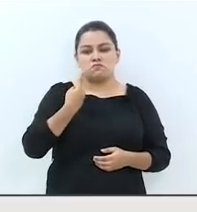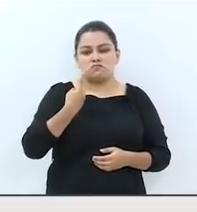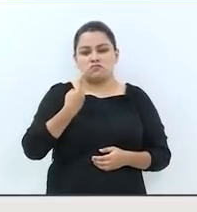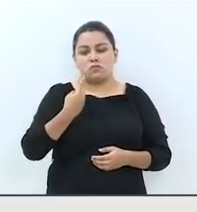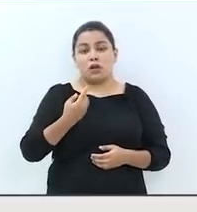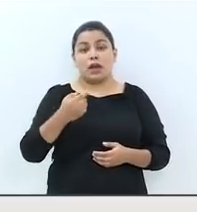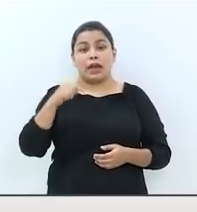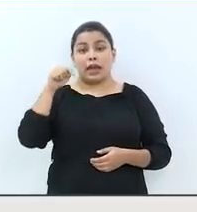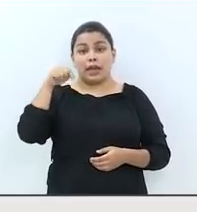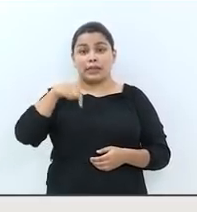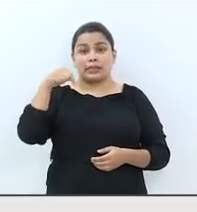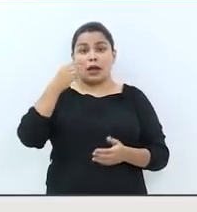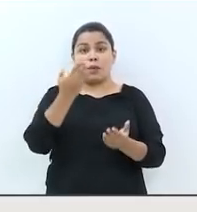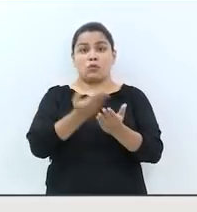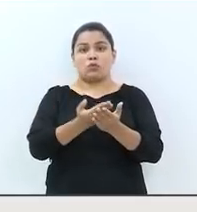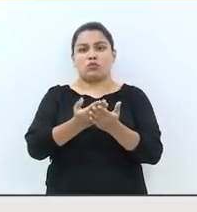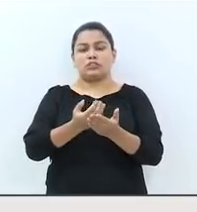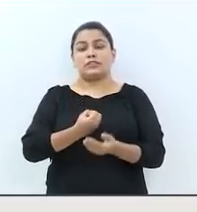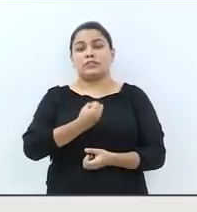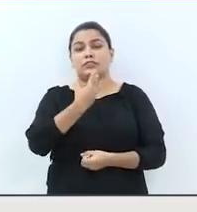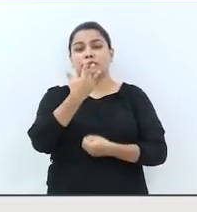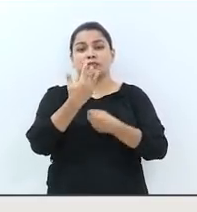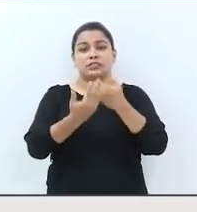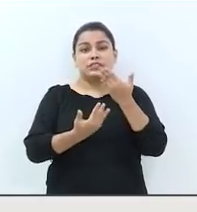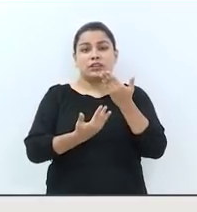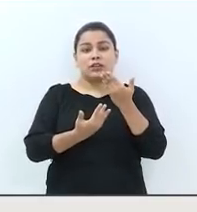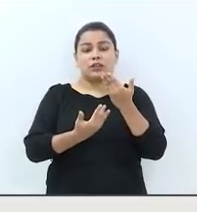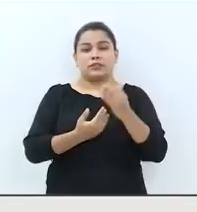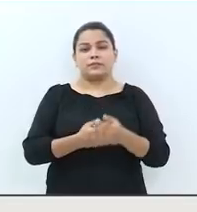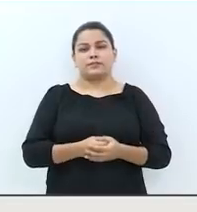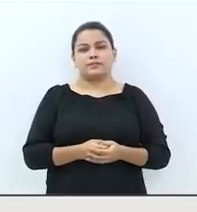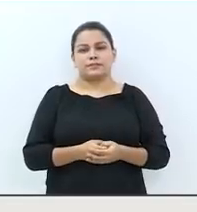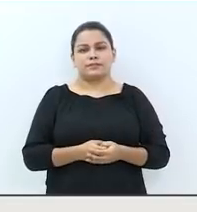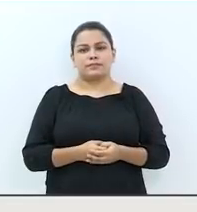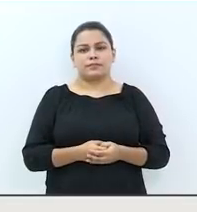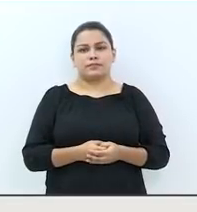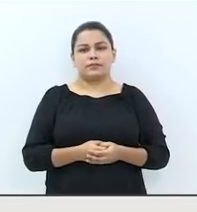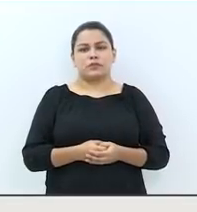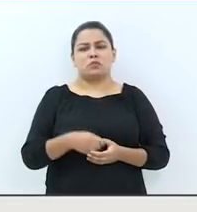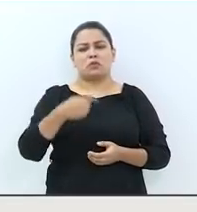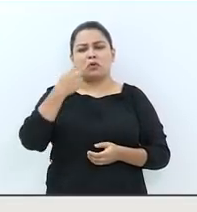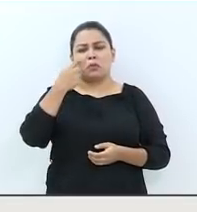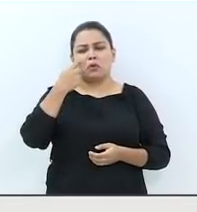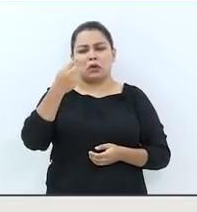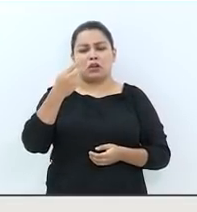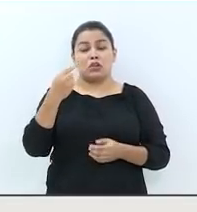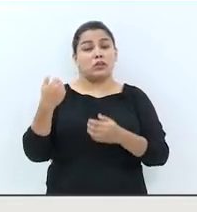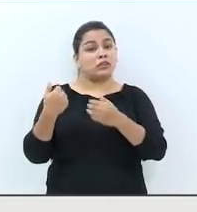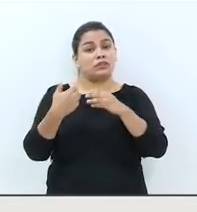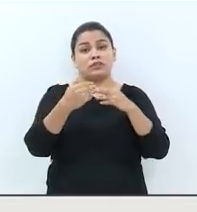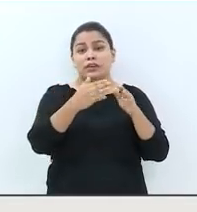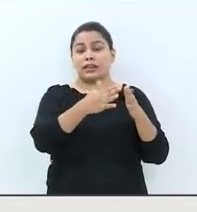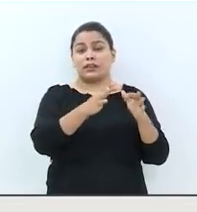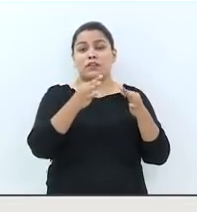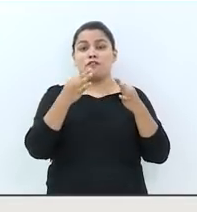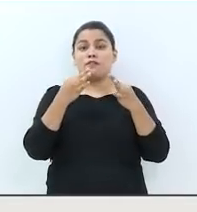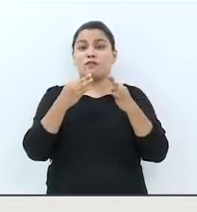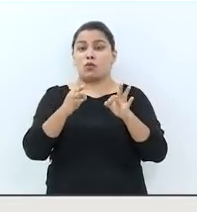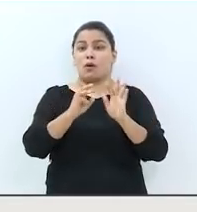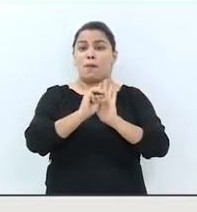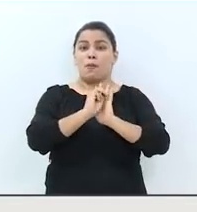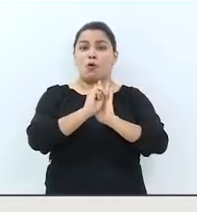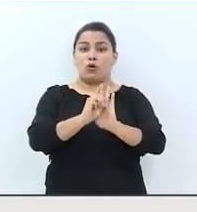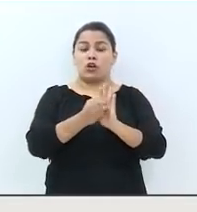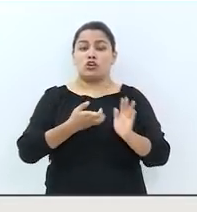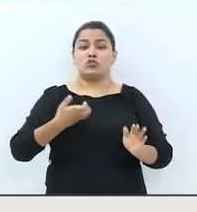apostarle a la expresión, a la apertura frente a la expresión y a la aceptación de los diferentes modos y modelos mediante